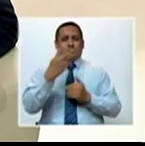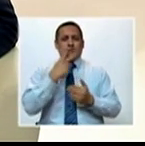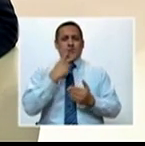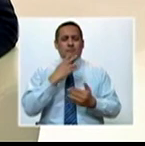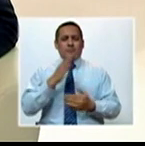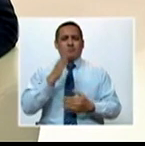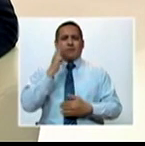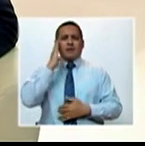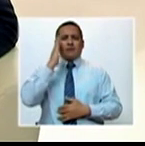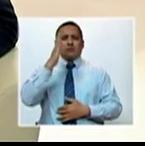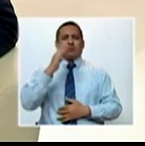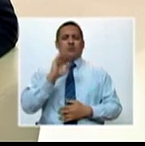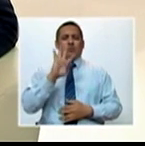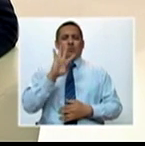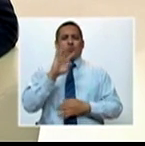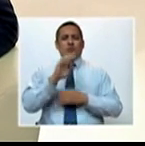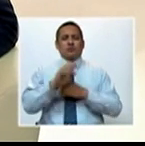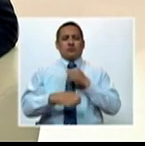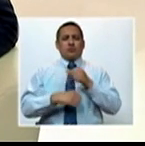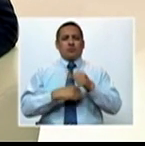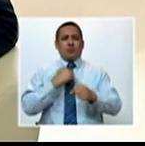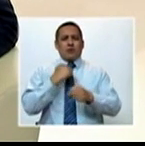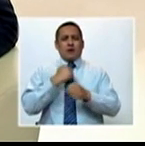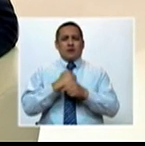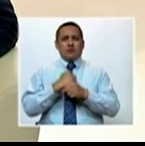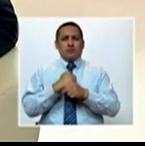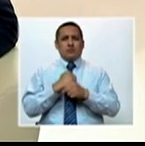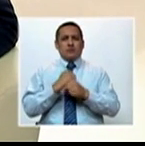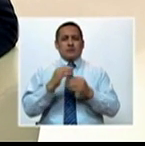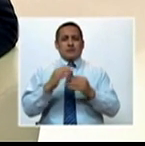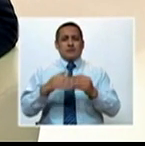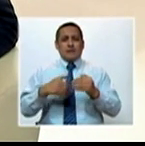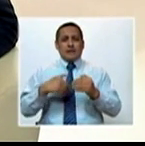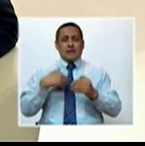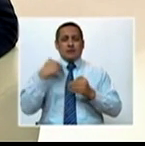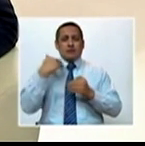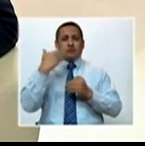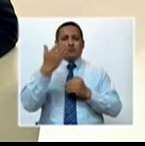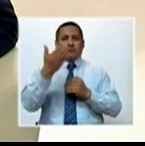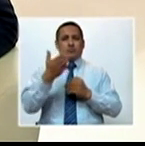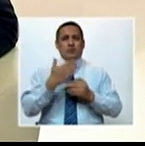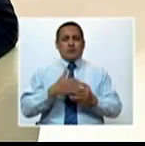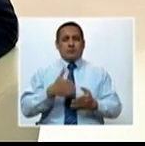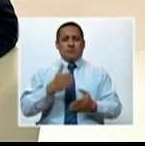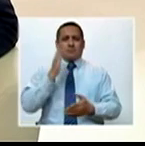y luego la impuso en 6.